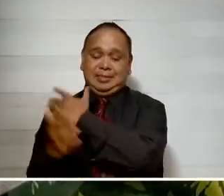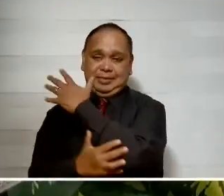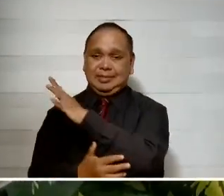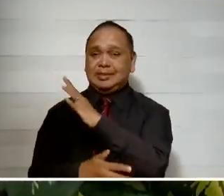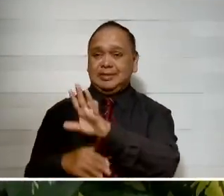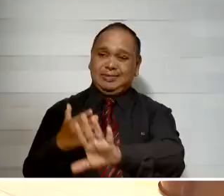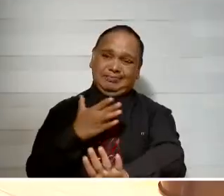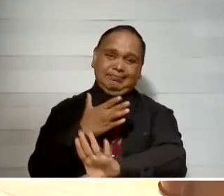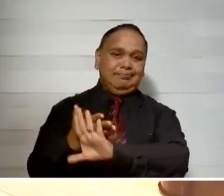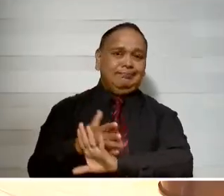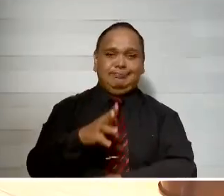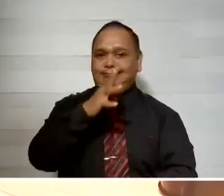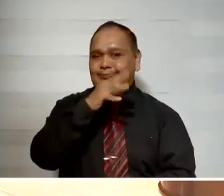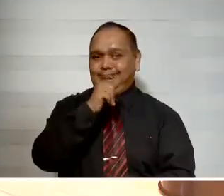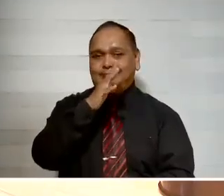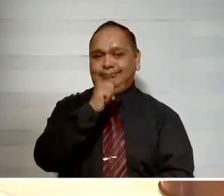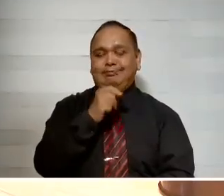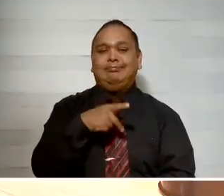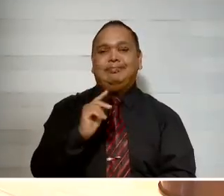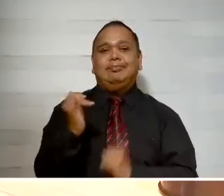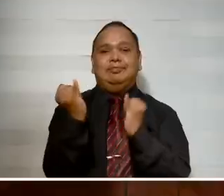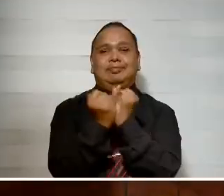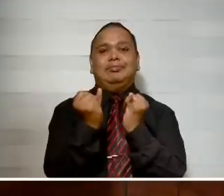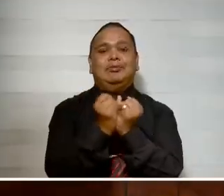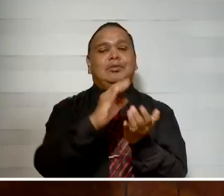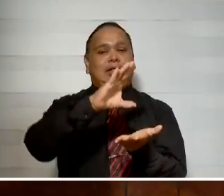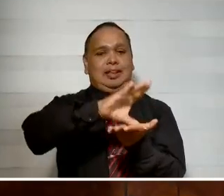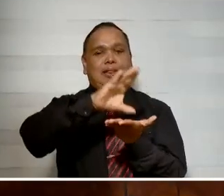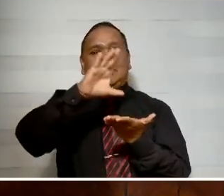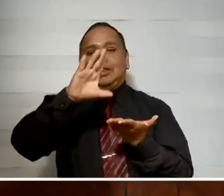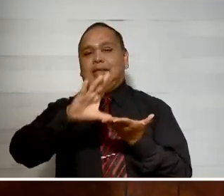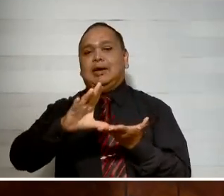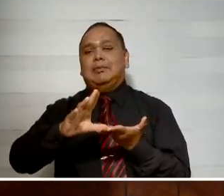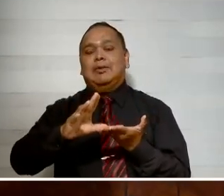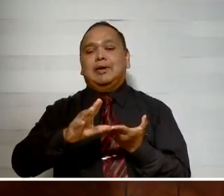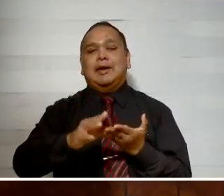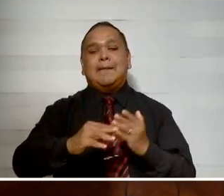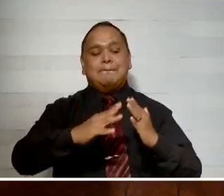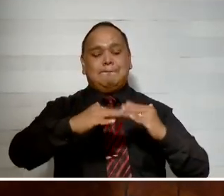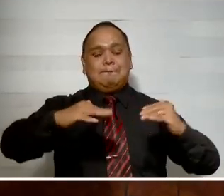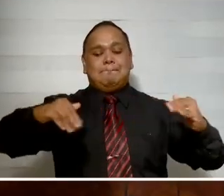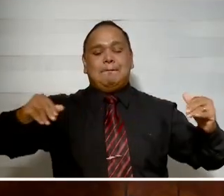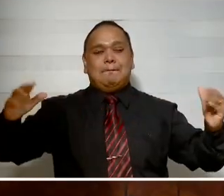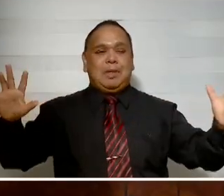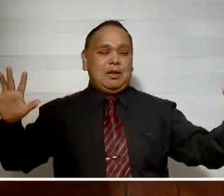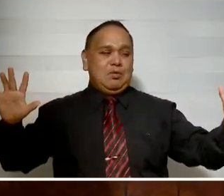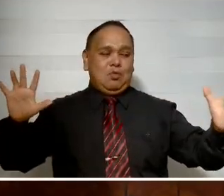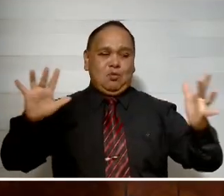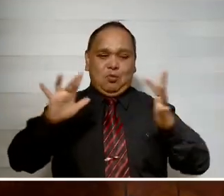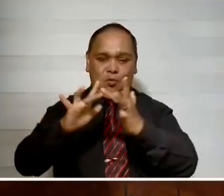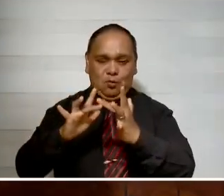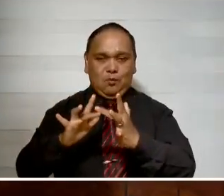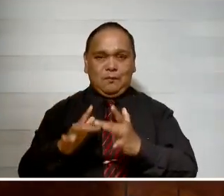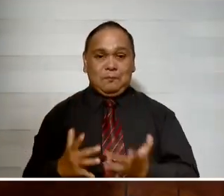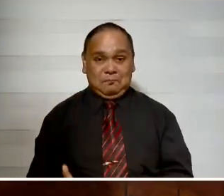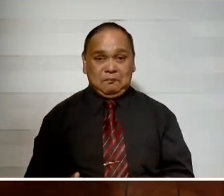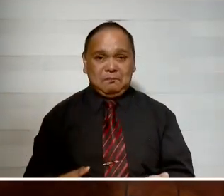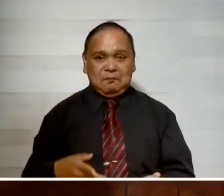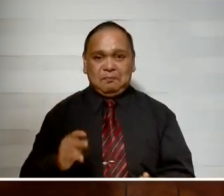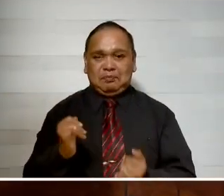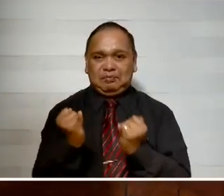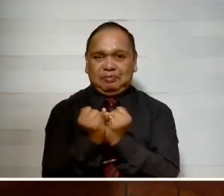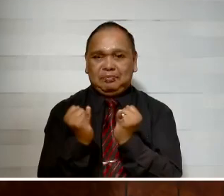se haga. Se van a volver a comunicar al Carmen por mar como se hizo antes, y estamos ya desde ahora